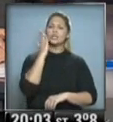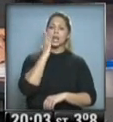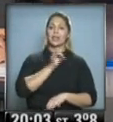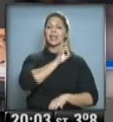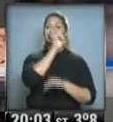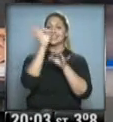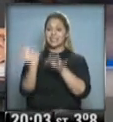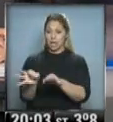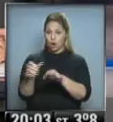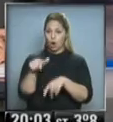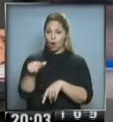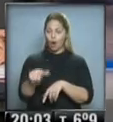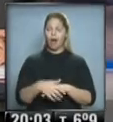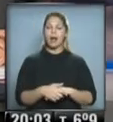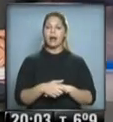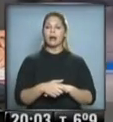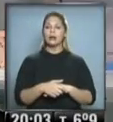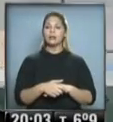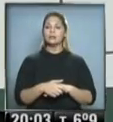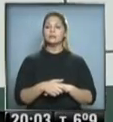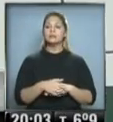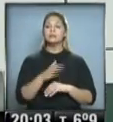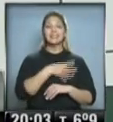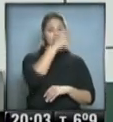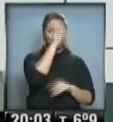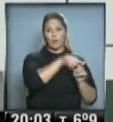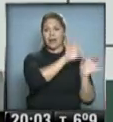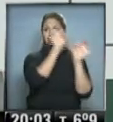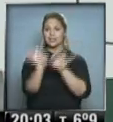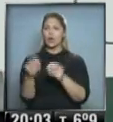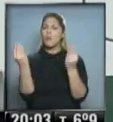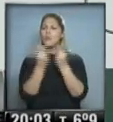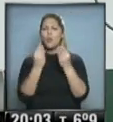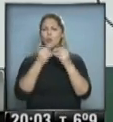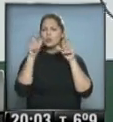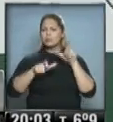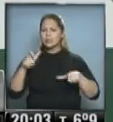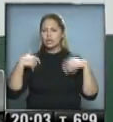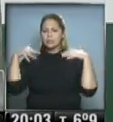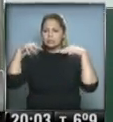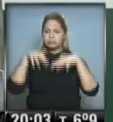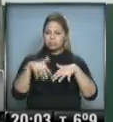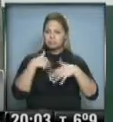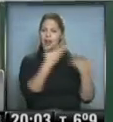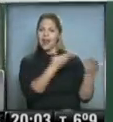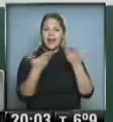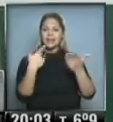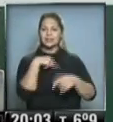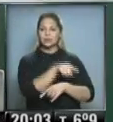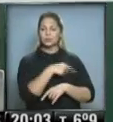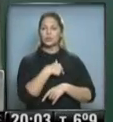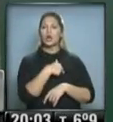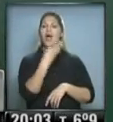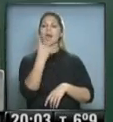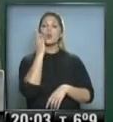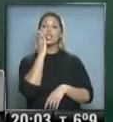la tarde, allí procedente de la ciudad de Roma. Una multitud recibió a su santidad. Como decíamos, a las